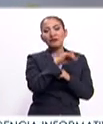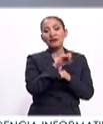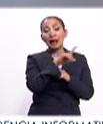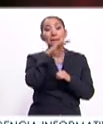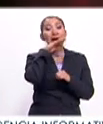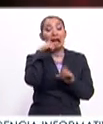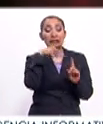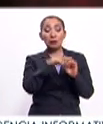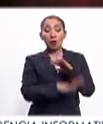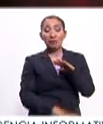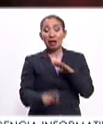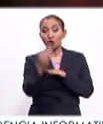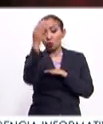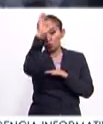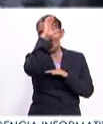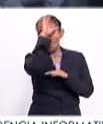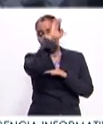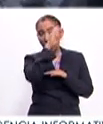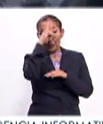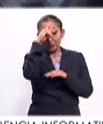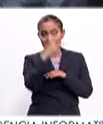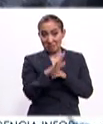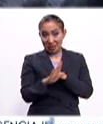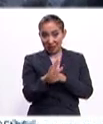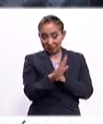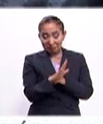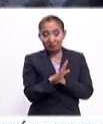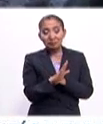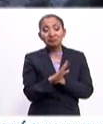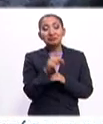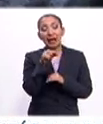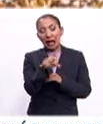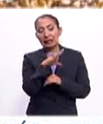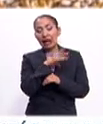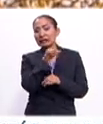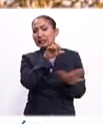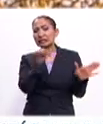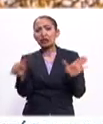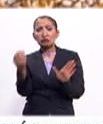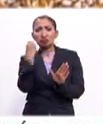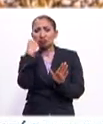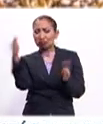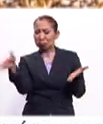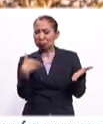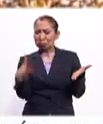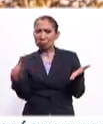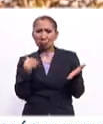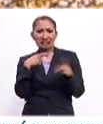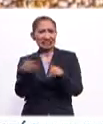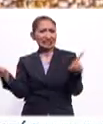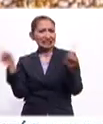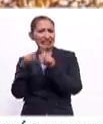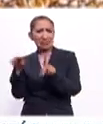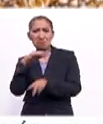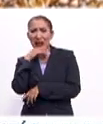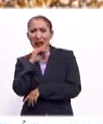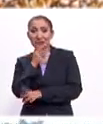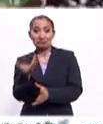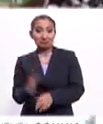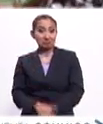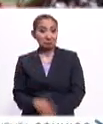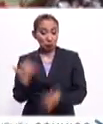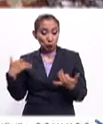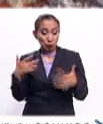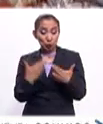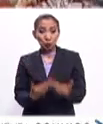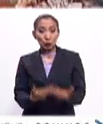maíz como fundamento de la cultura popular mexicana, hay 600 platillos, o sea, 600 preparaciones diferentes ahí. Pues